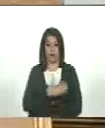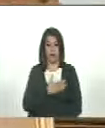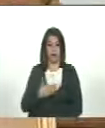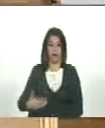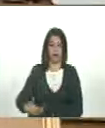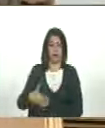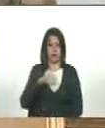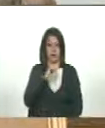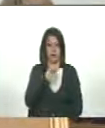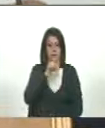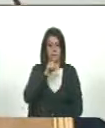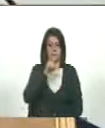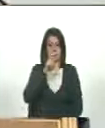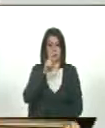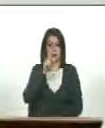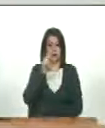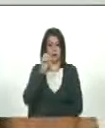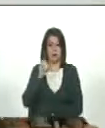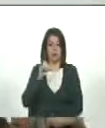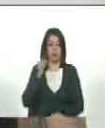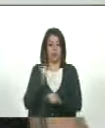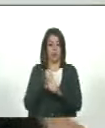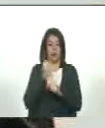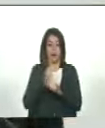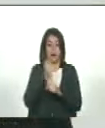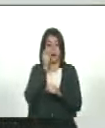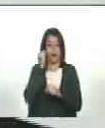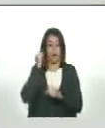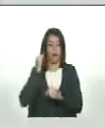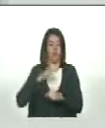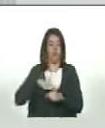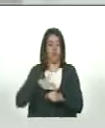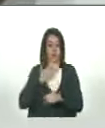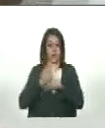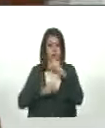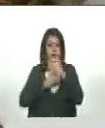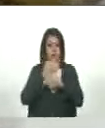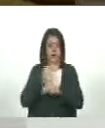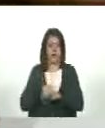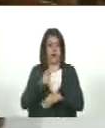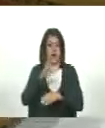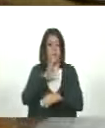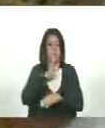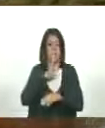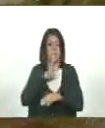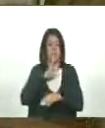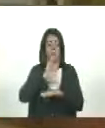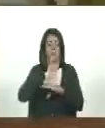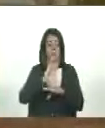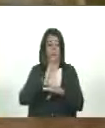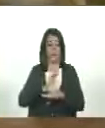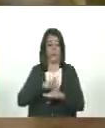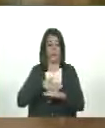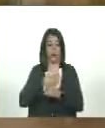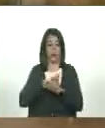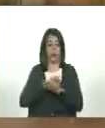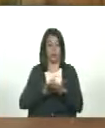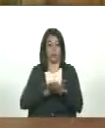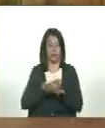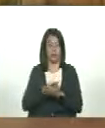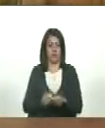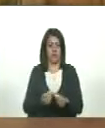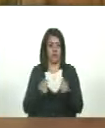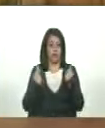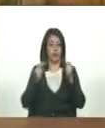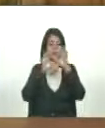Calixto Ortega, sus trabajadores y trabajadoras han podido llevar un banco que pueda dar solución